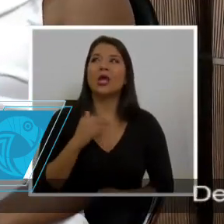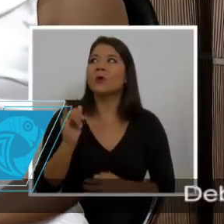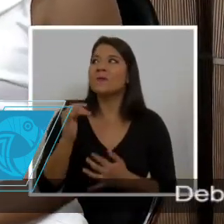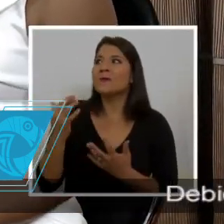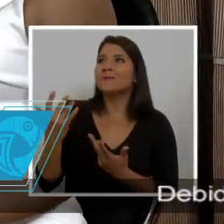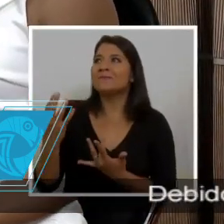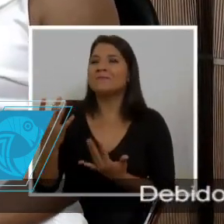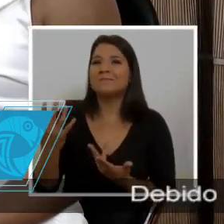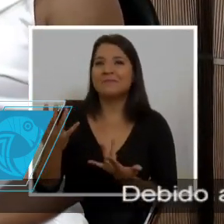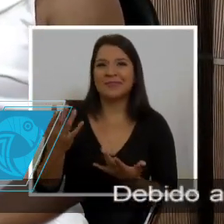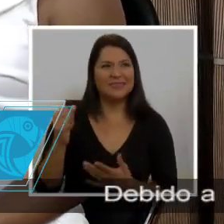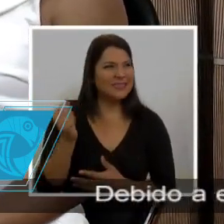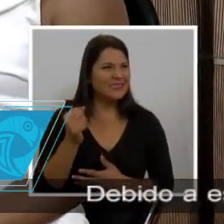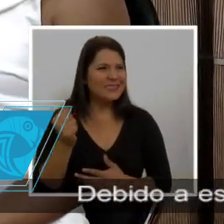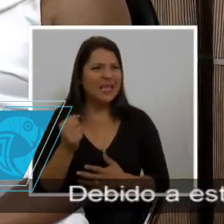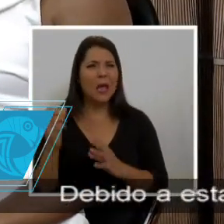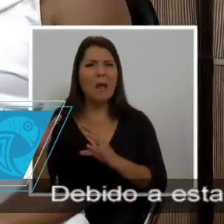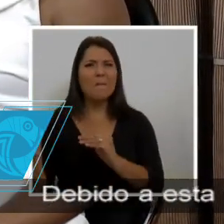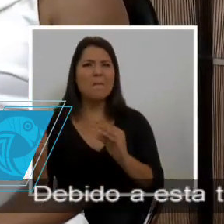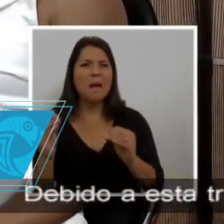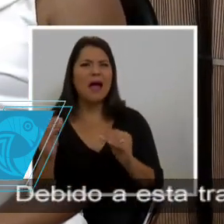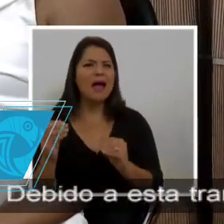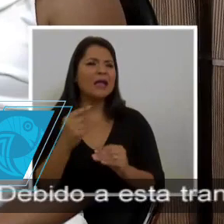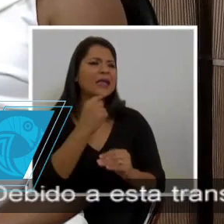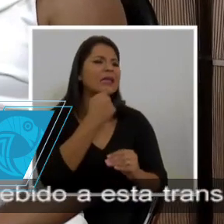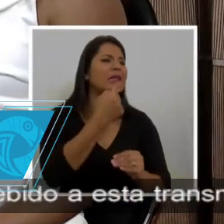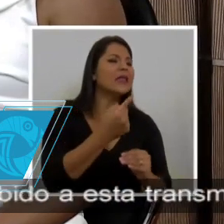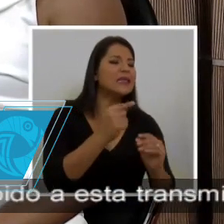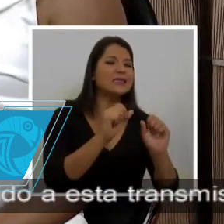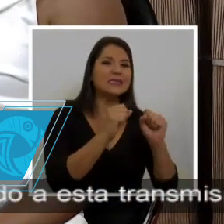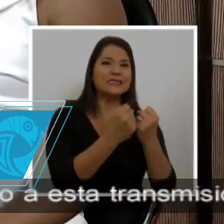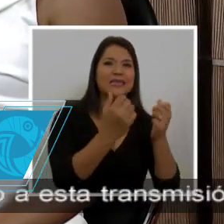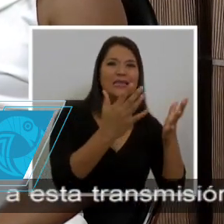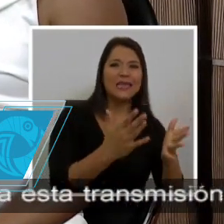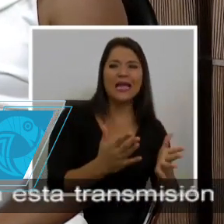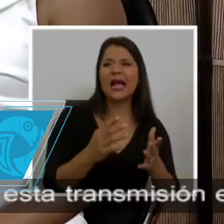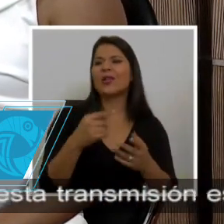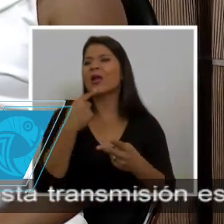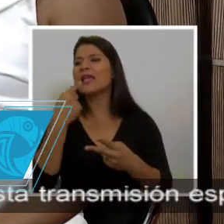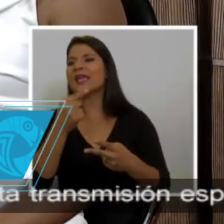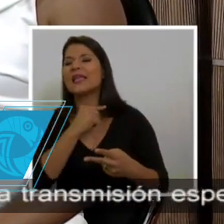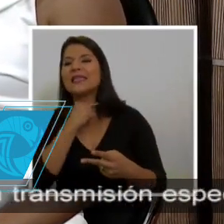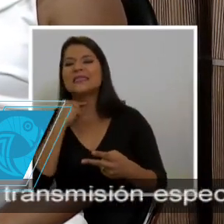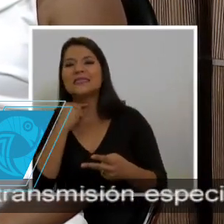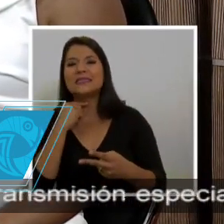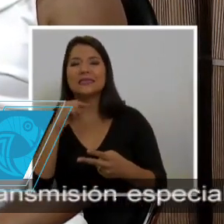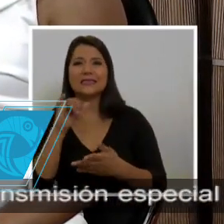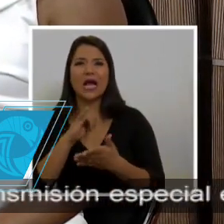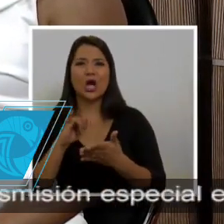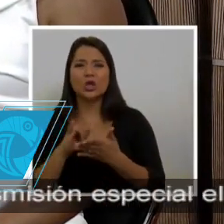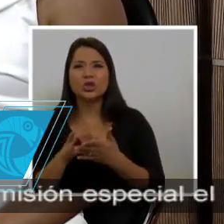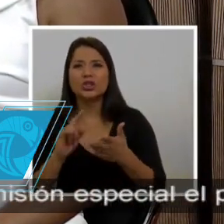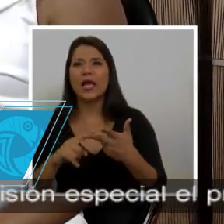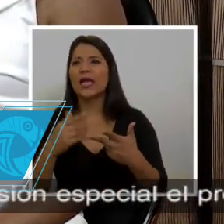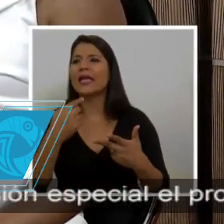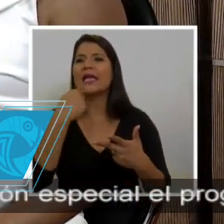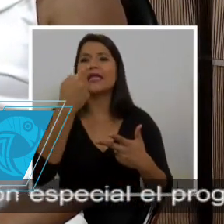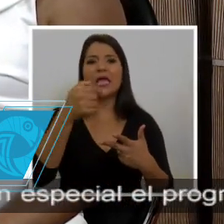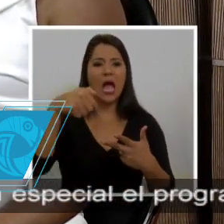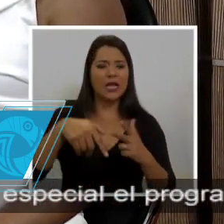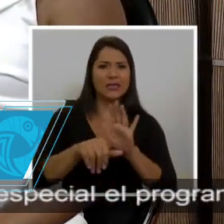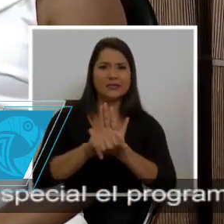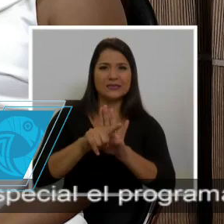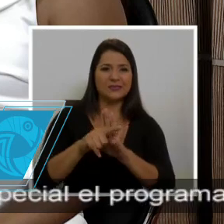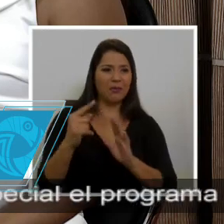pimponeo de lo que dicen allá los sindicatos, lo que dice Monseñor, el arzobispo de San José, y lo que se dice aquí en la